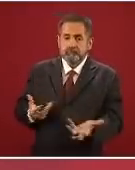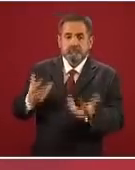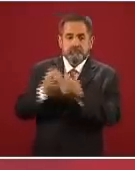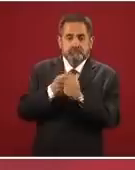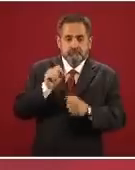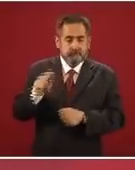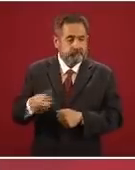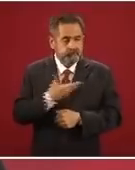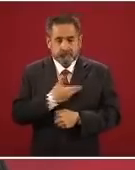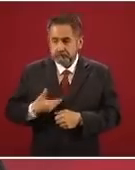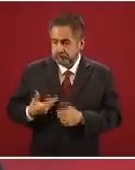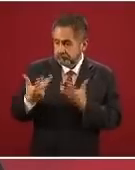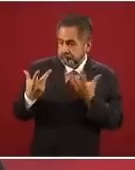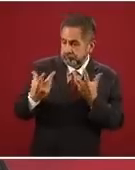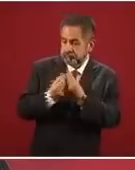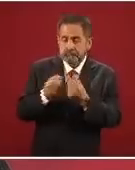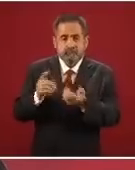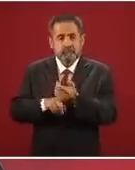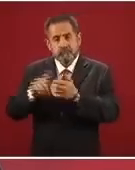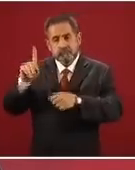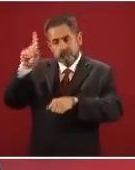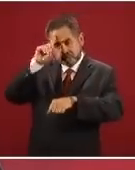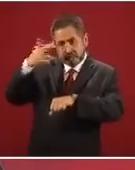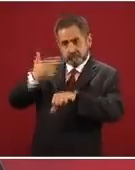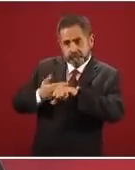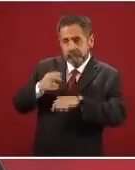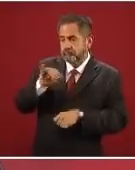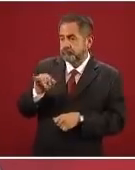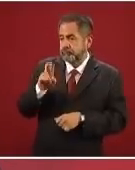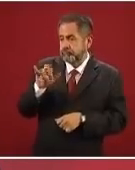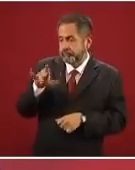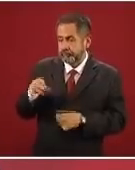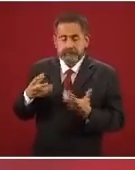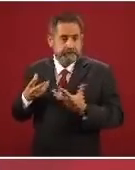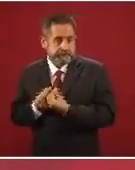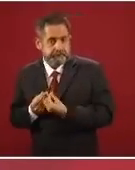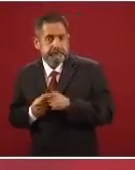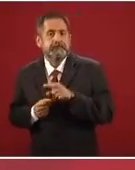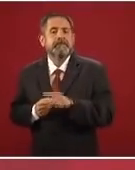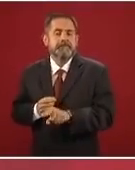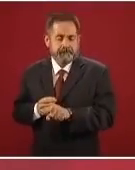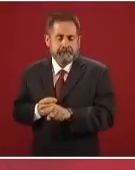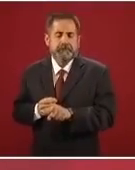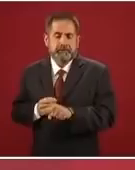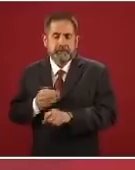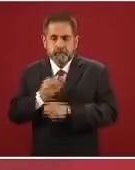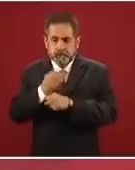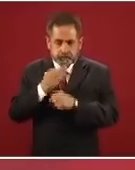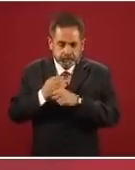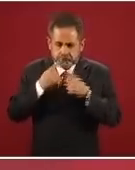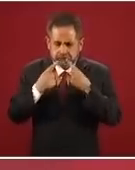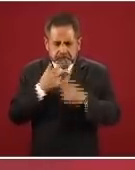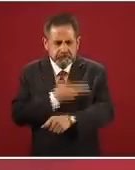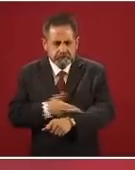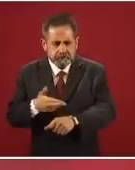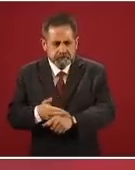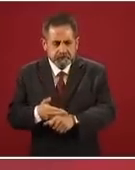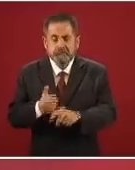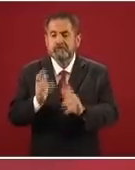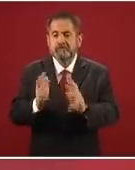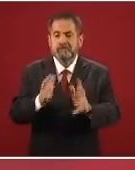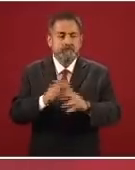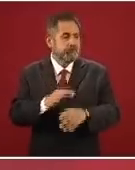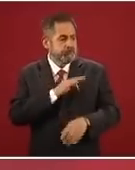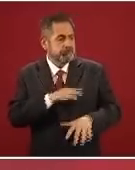propio Ejecutivo a través de la Consejería Jurídica, y que en este momento nos permiten, en ese proceso que